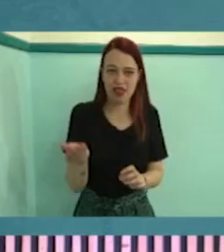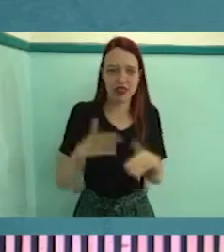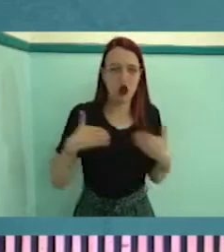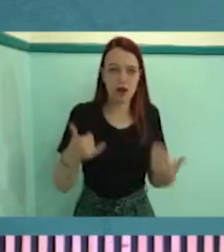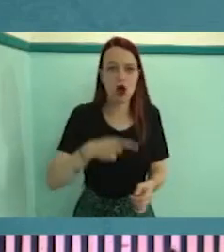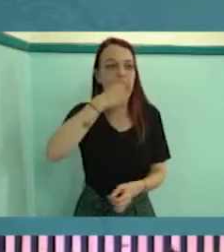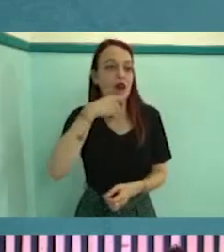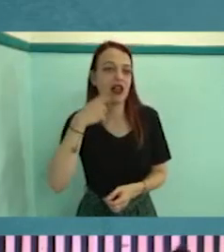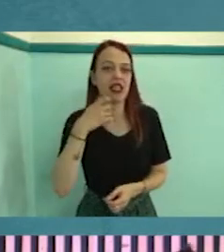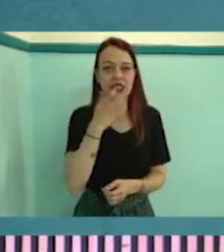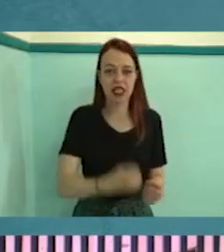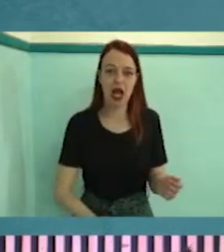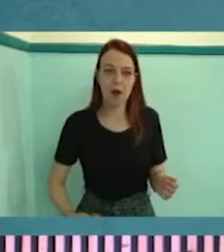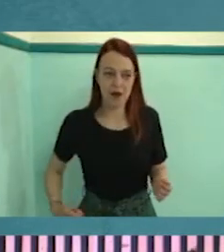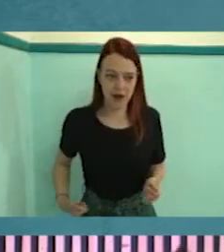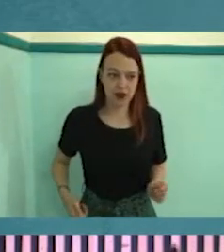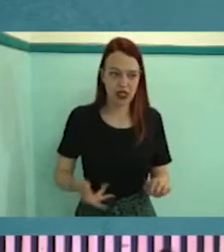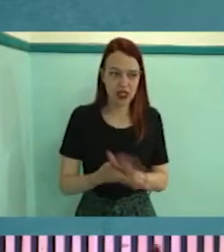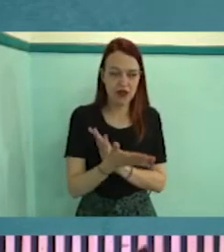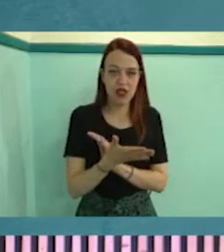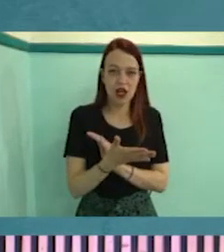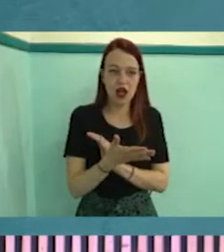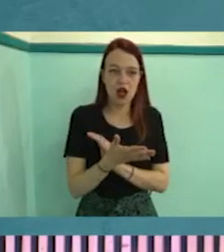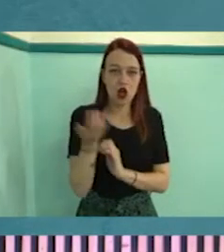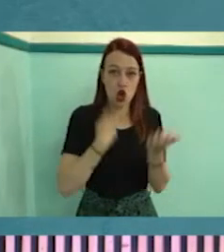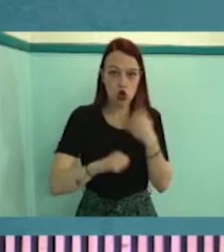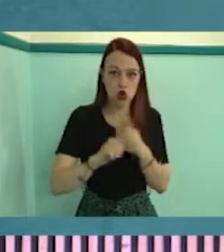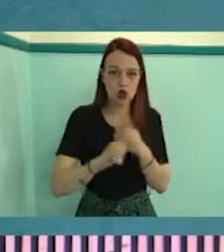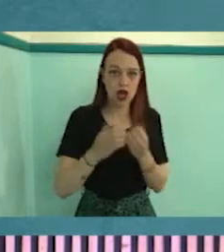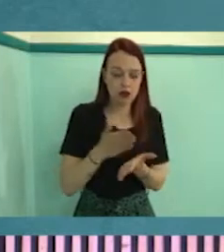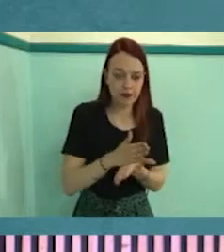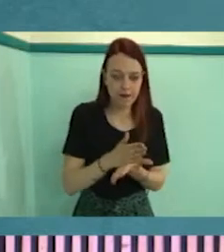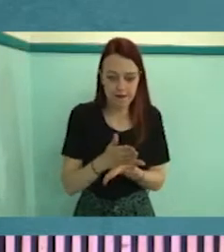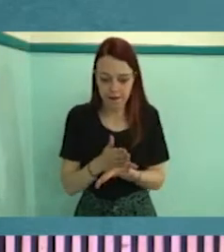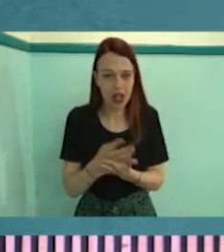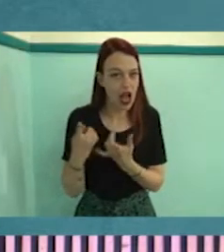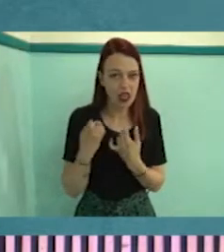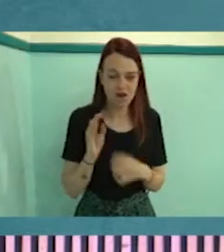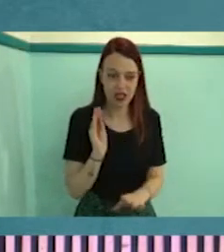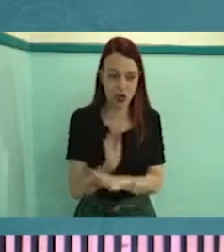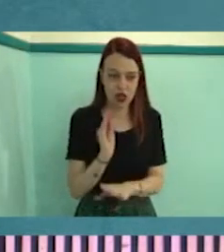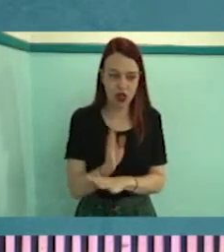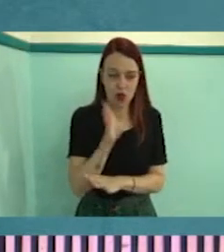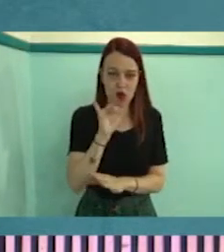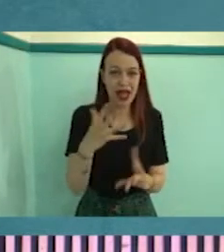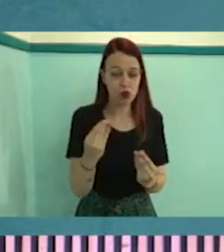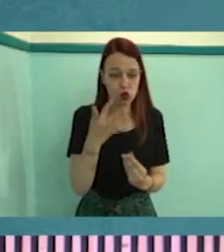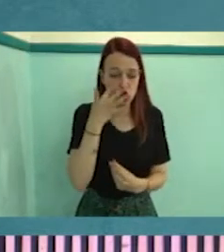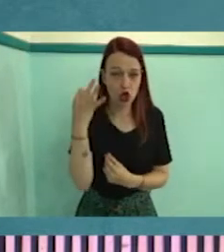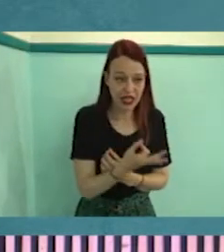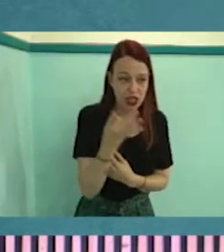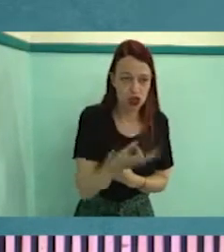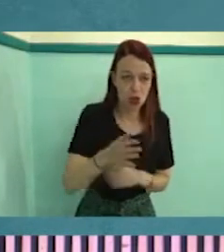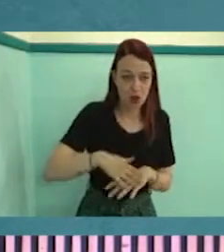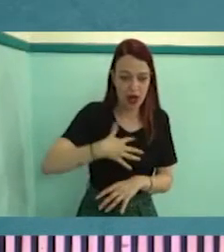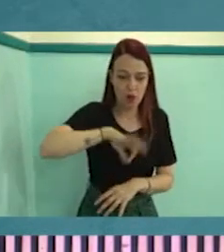Lávate los dientes cuando tengas hambre son conductas con las que como os decía antes la línea es muy fina hay que tener muchísimo cuidado porque hay mucho mucho riesgo de que eso